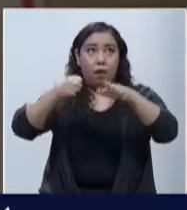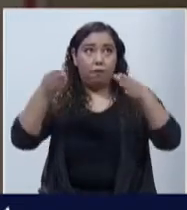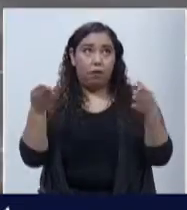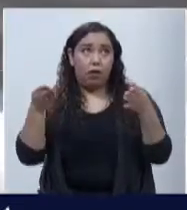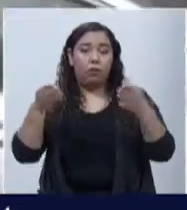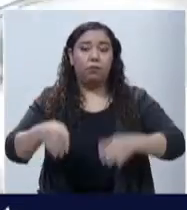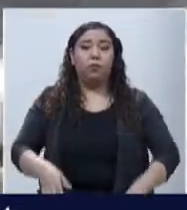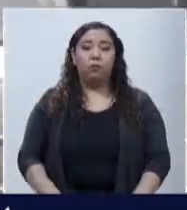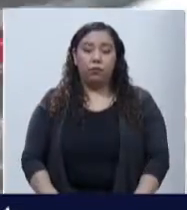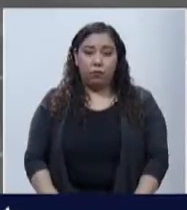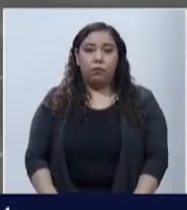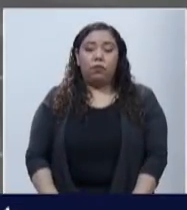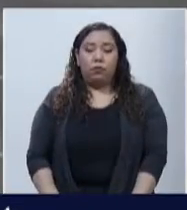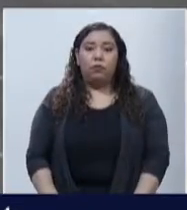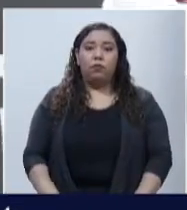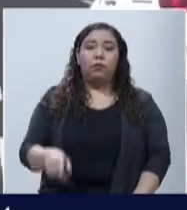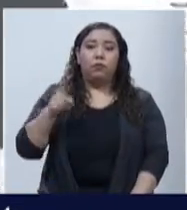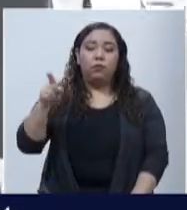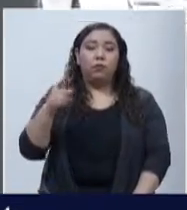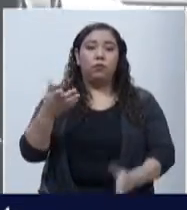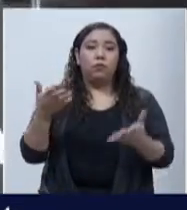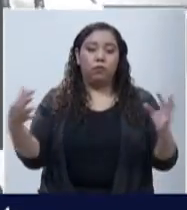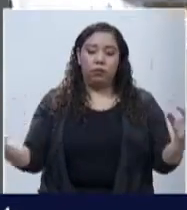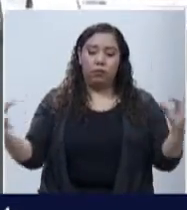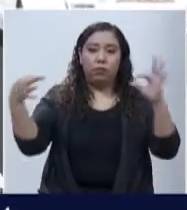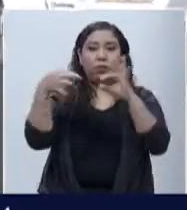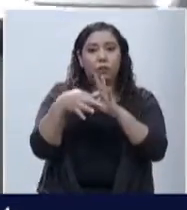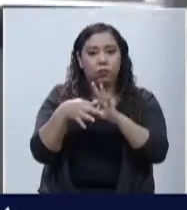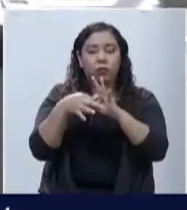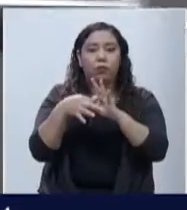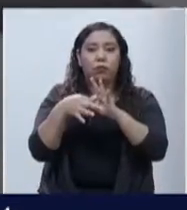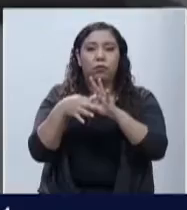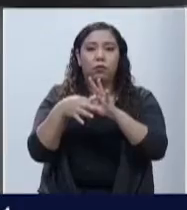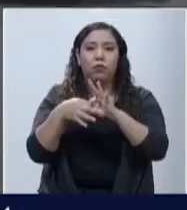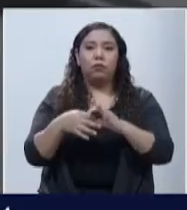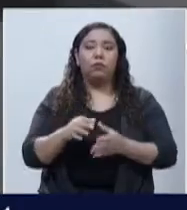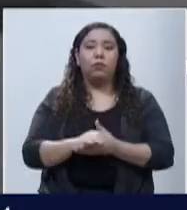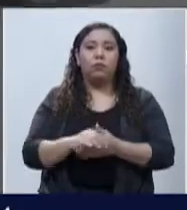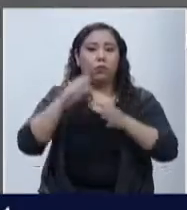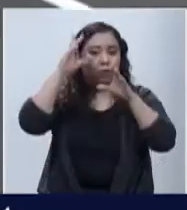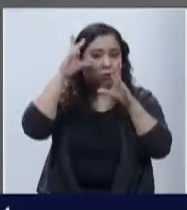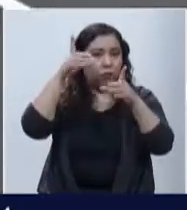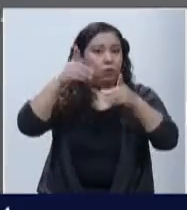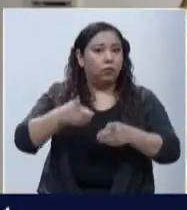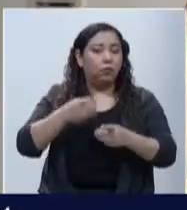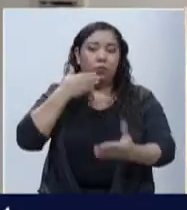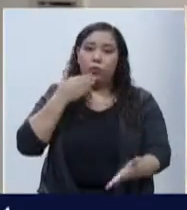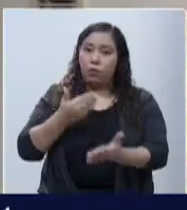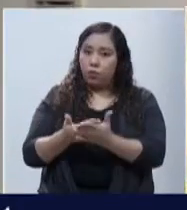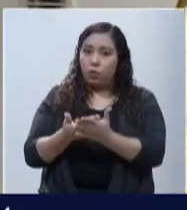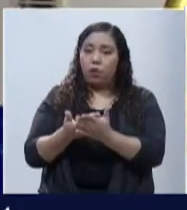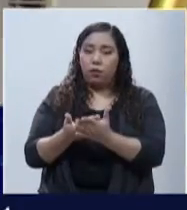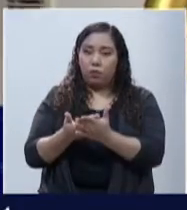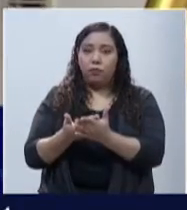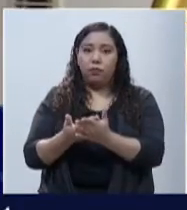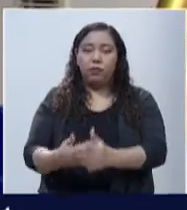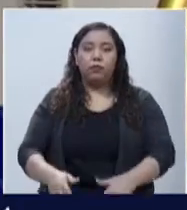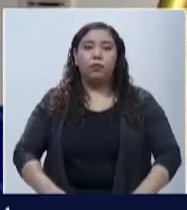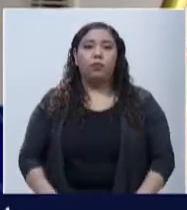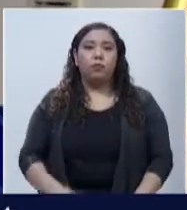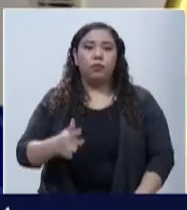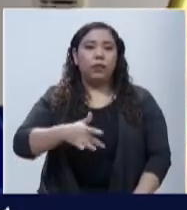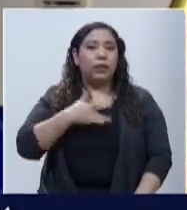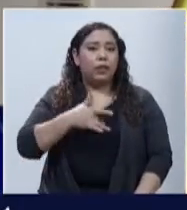beneficios de la alianza estratégica y la connotación espiritual que esta decisión conlleva contentos de estar